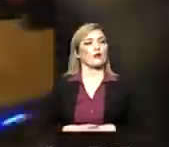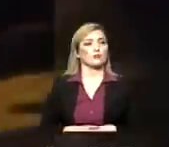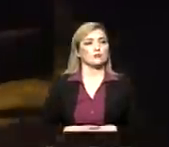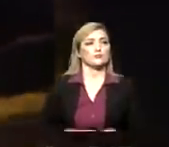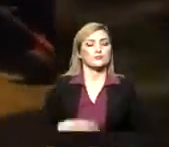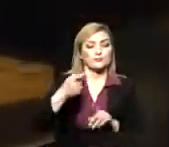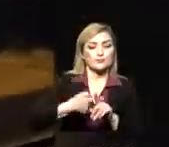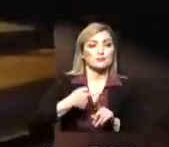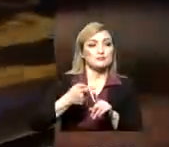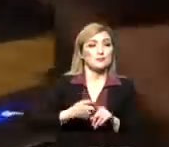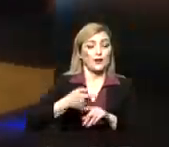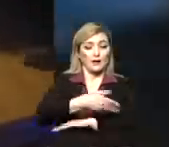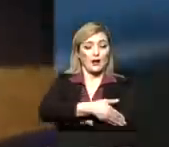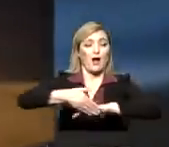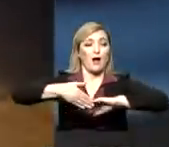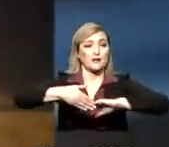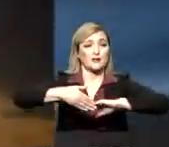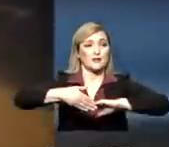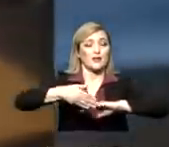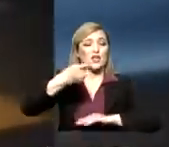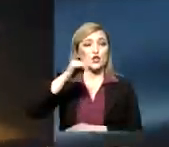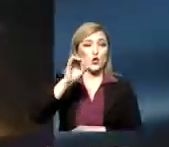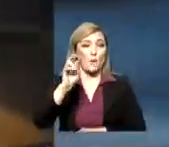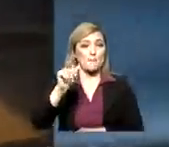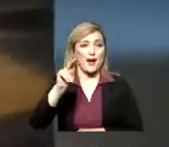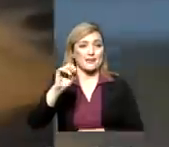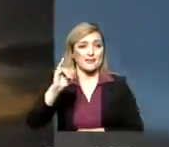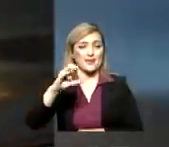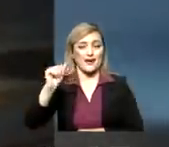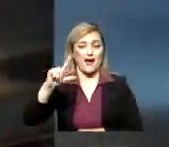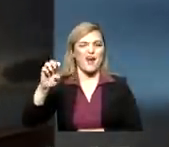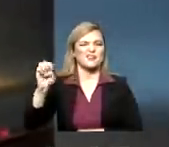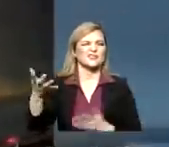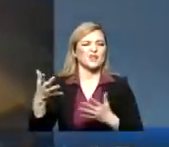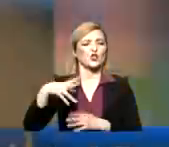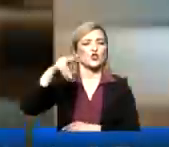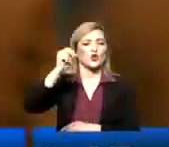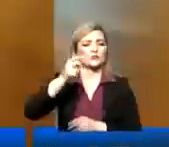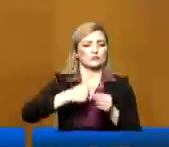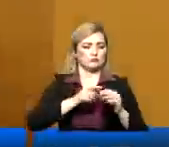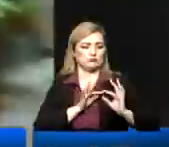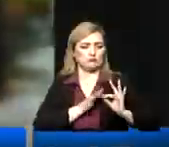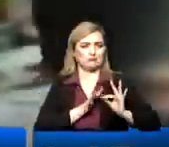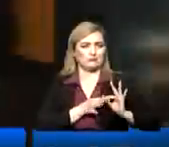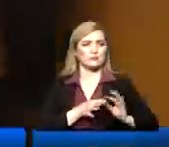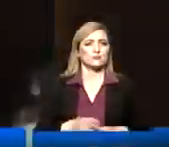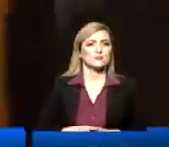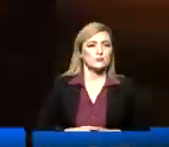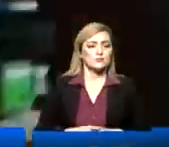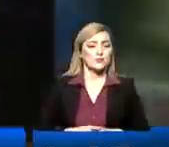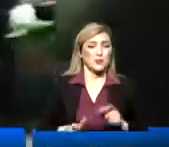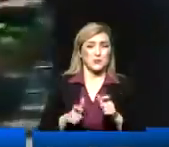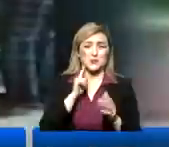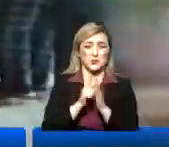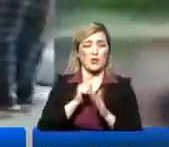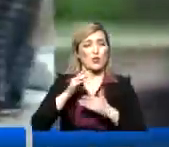En un mercado ambulante se convierte en las calles Giovanni Calles y Miami, en la parroquia de Calderón, en el norte de Quito. Sus moradores denuncian que todos los días a